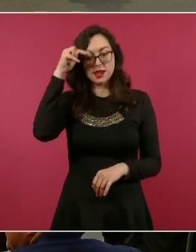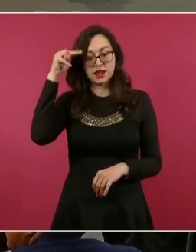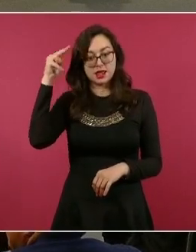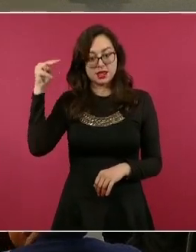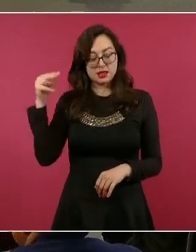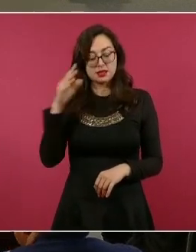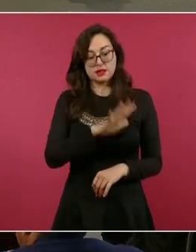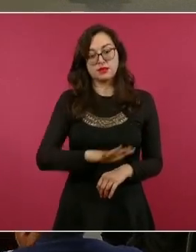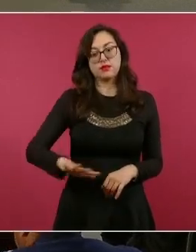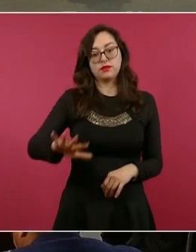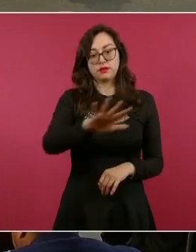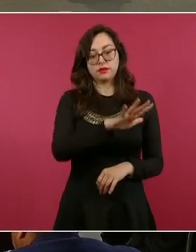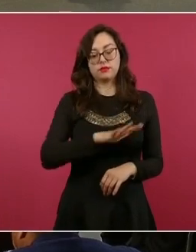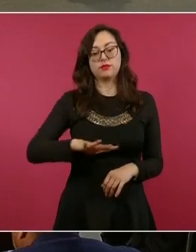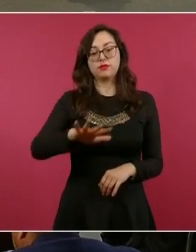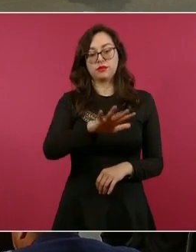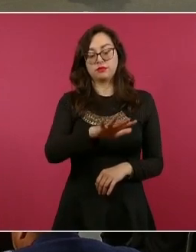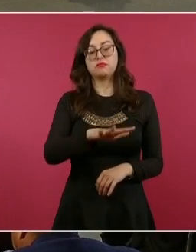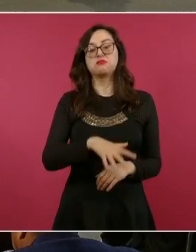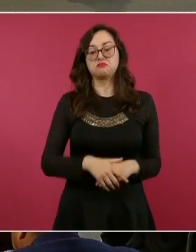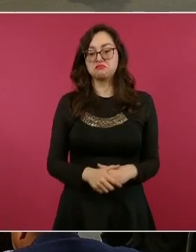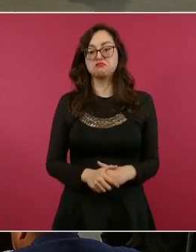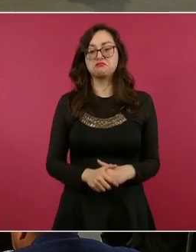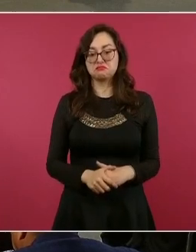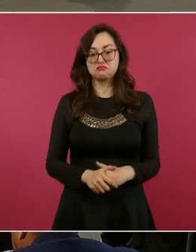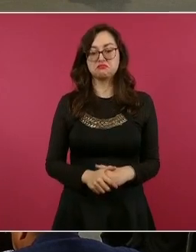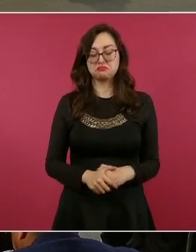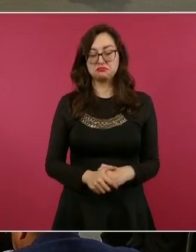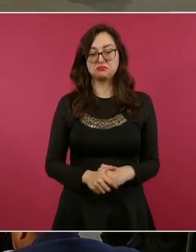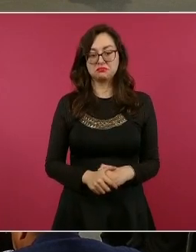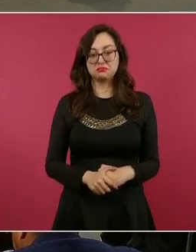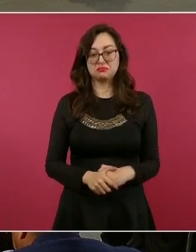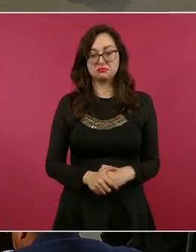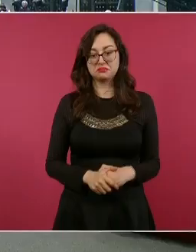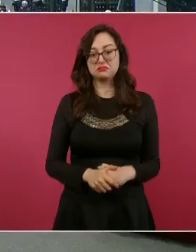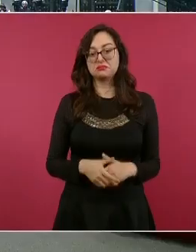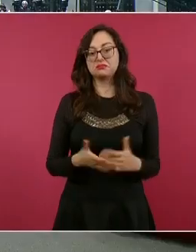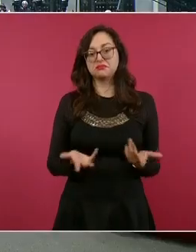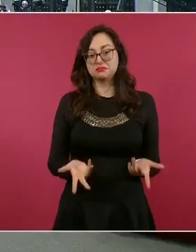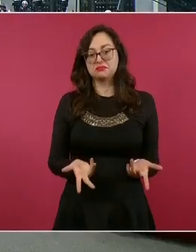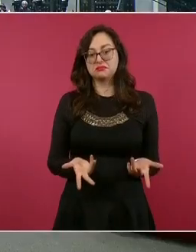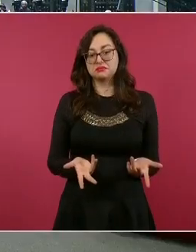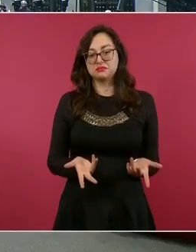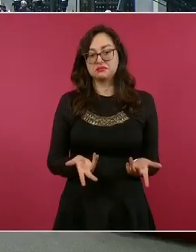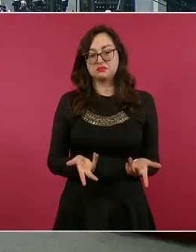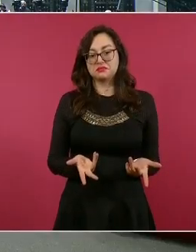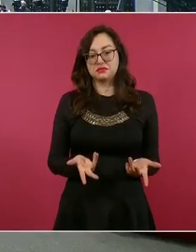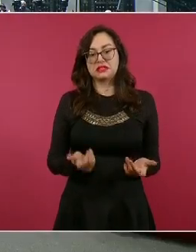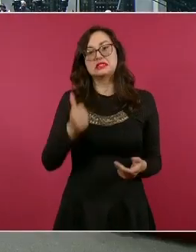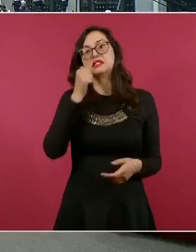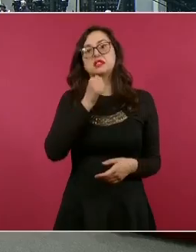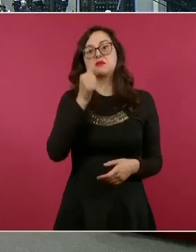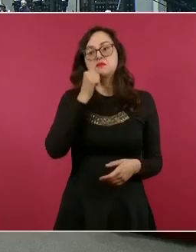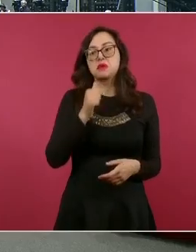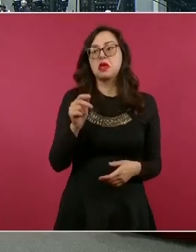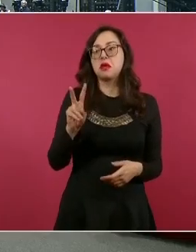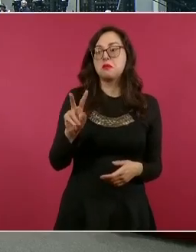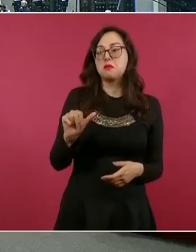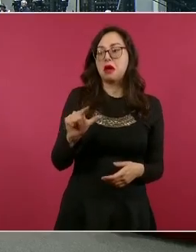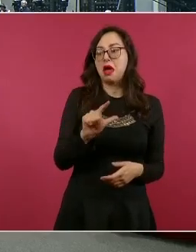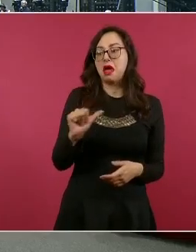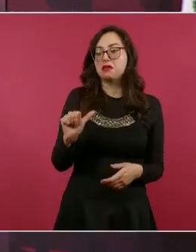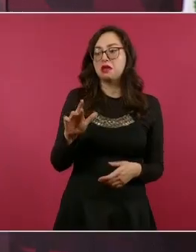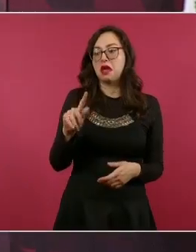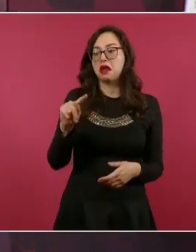Nayarita, porque tienen razón también los de Nayarit, que siempre se habla de Vallarta, pero lo